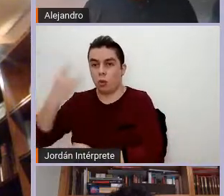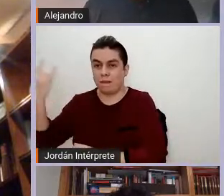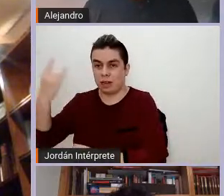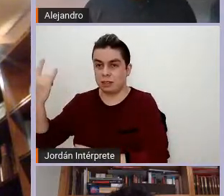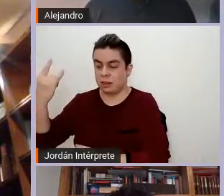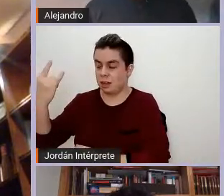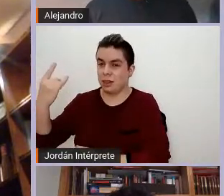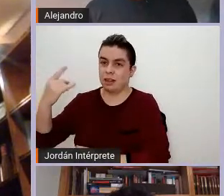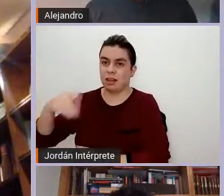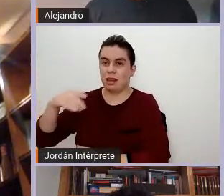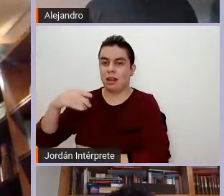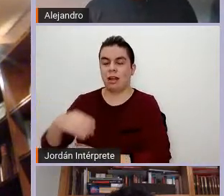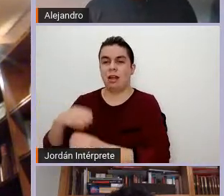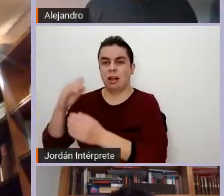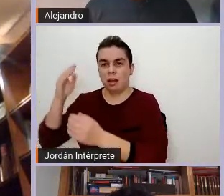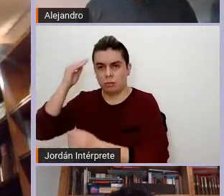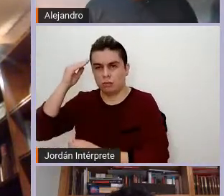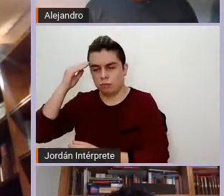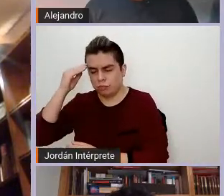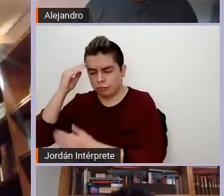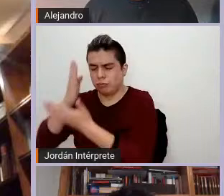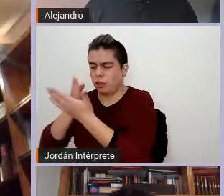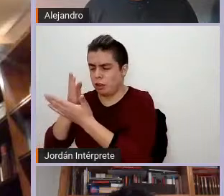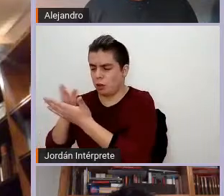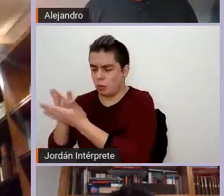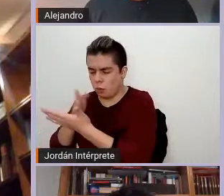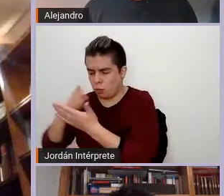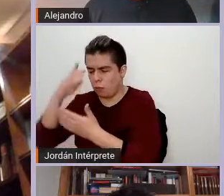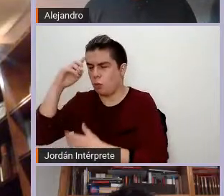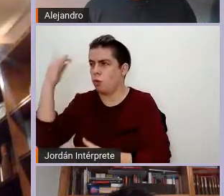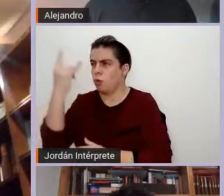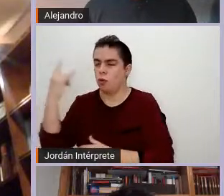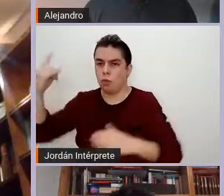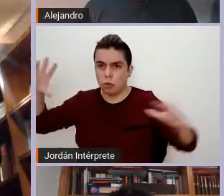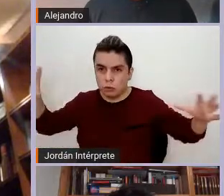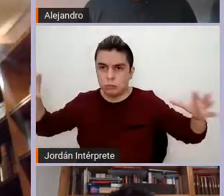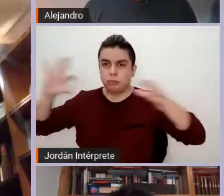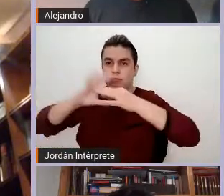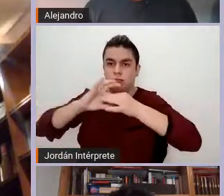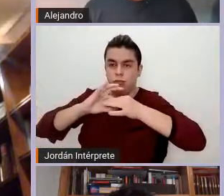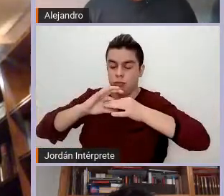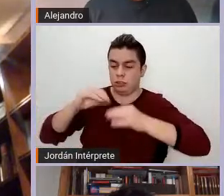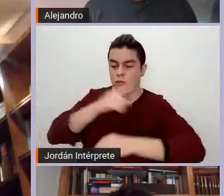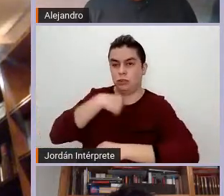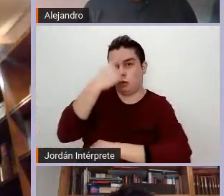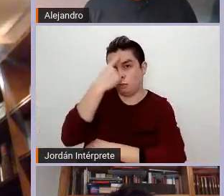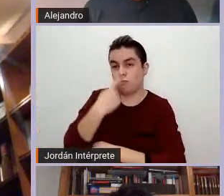importantes en nuestro país y que son depositarios de nuestra identidad.